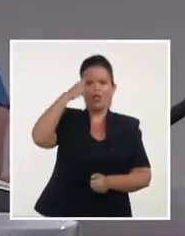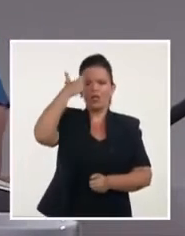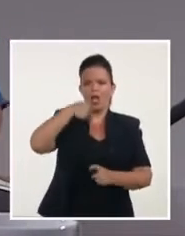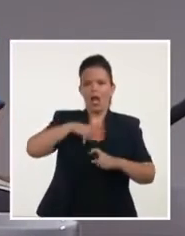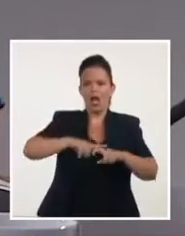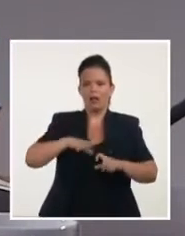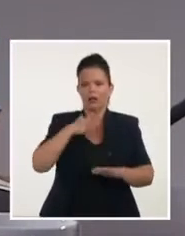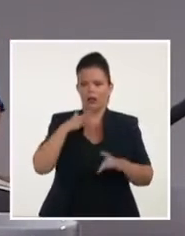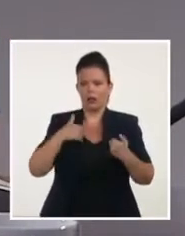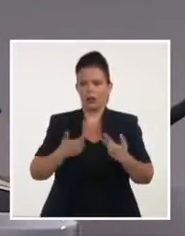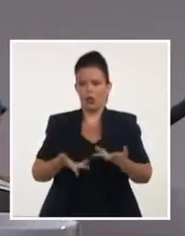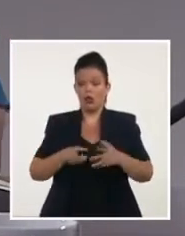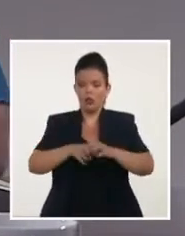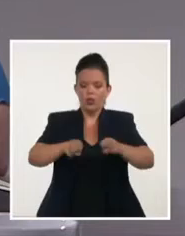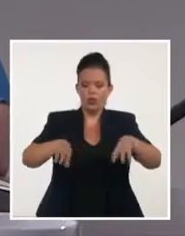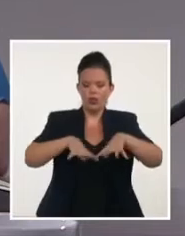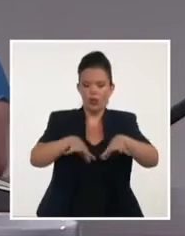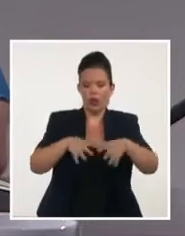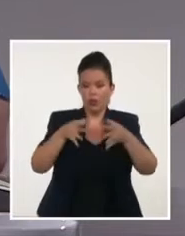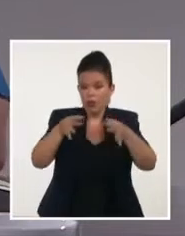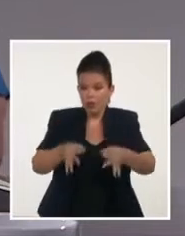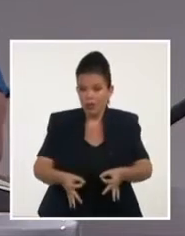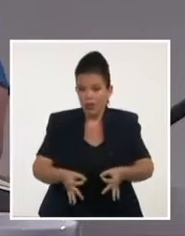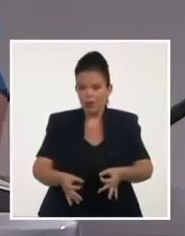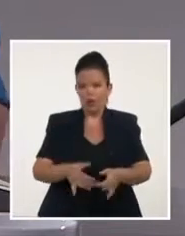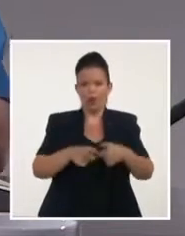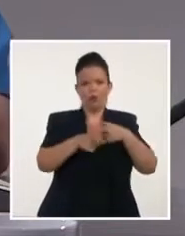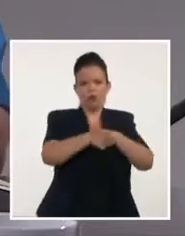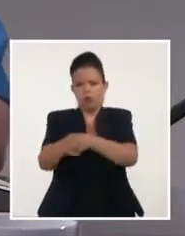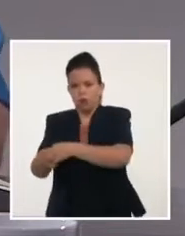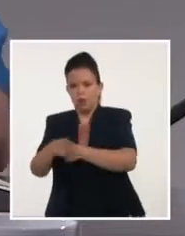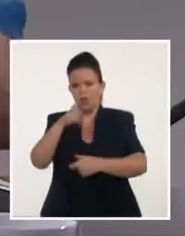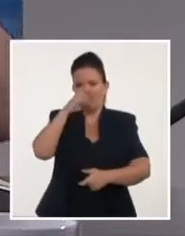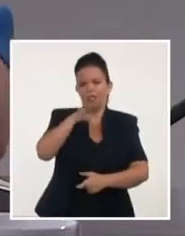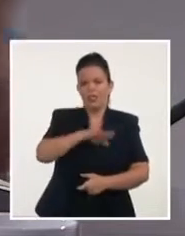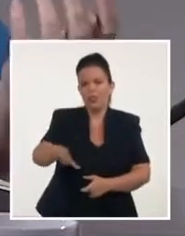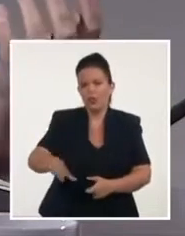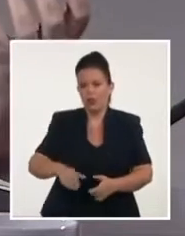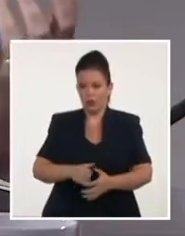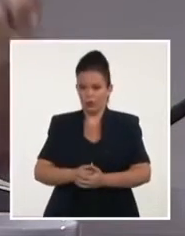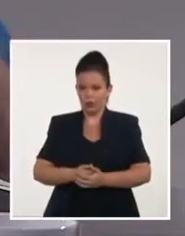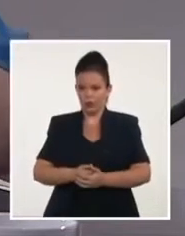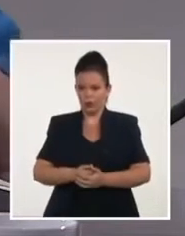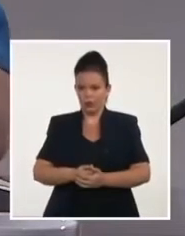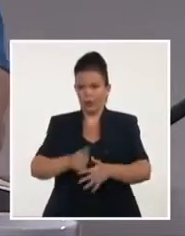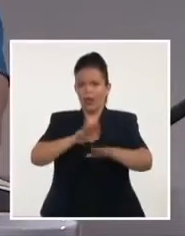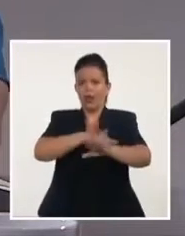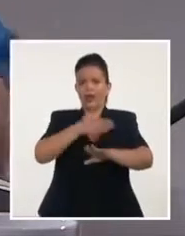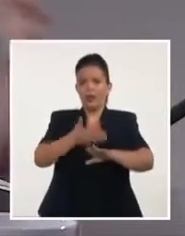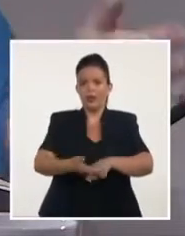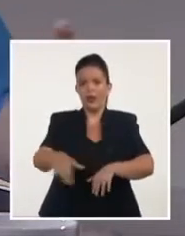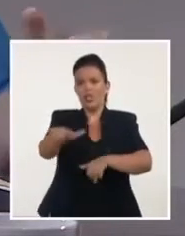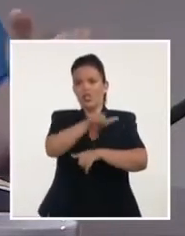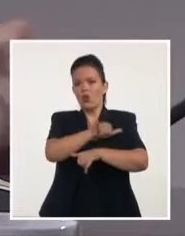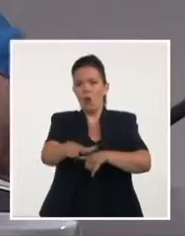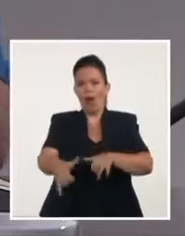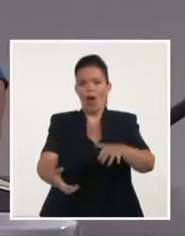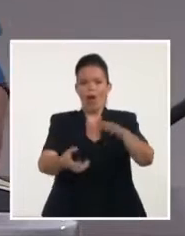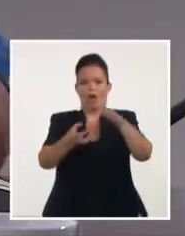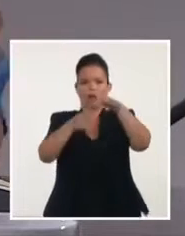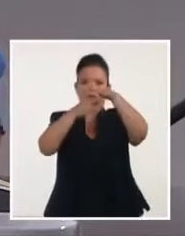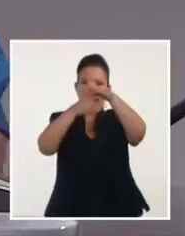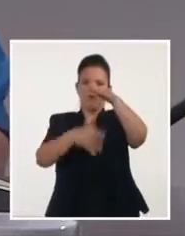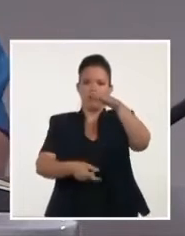que en los que se morían los niños, pero después tiraron las bombas, acallaron todo eso, hicieron un gran desastre,